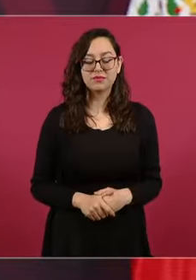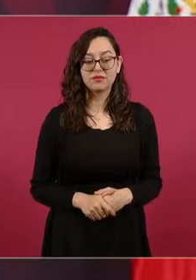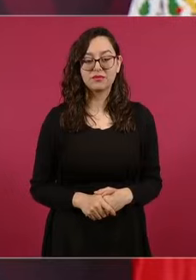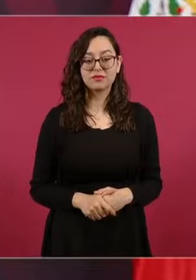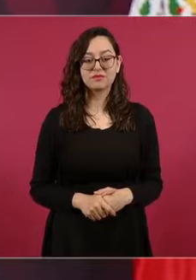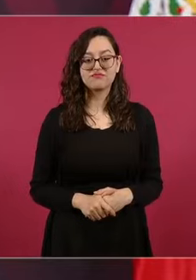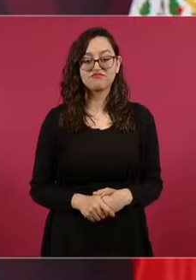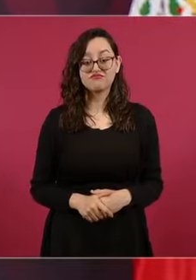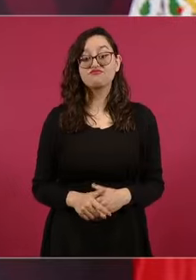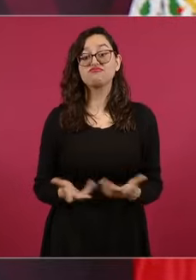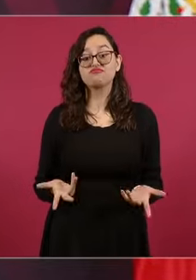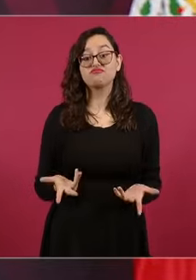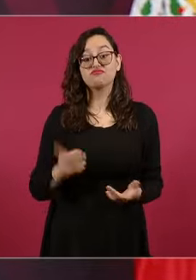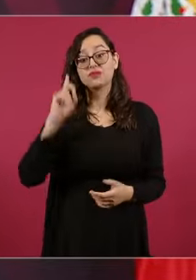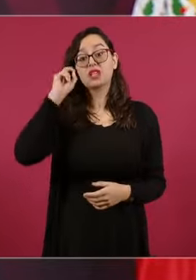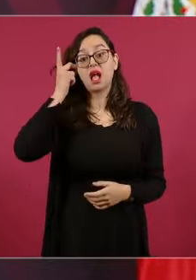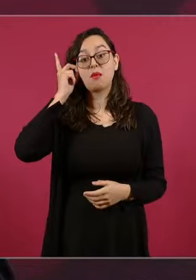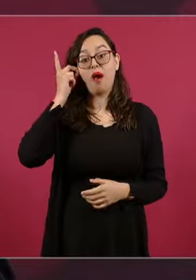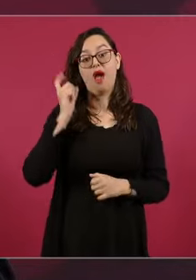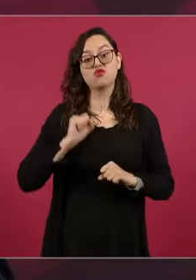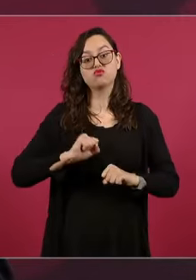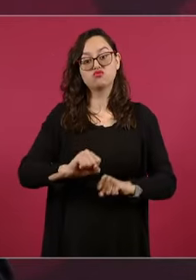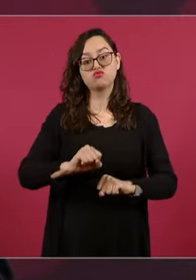Y caballo.